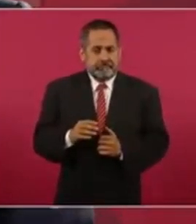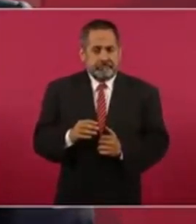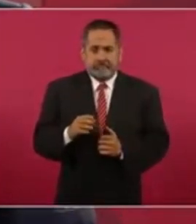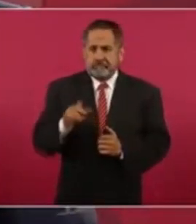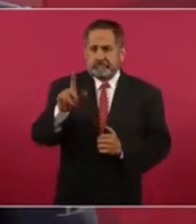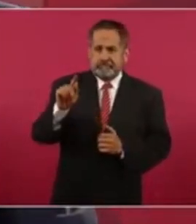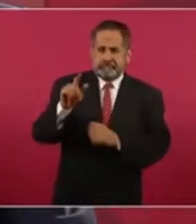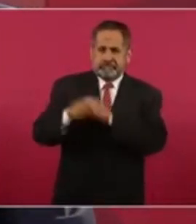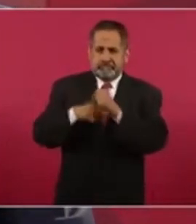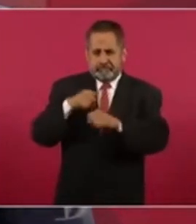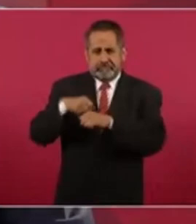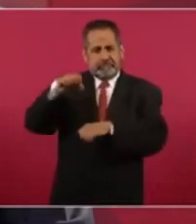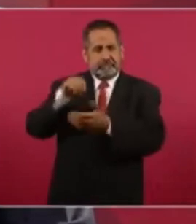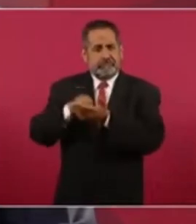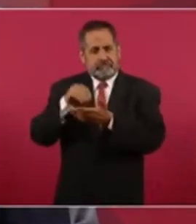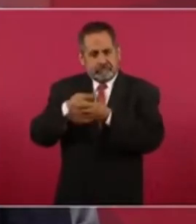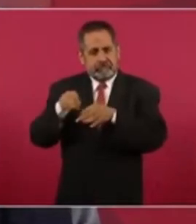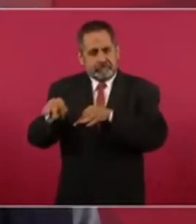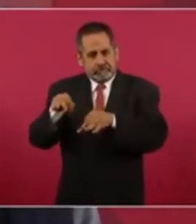70 años,